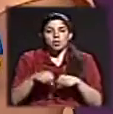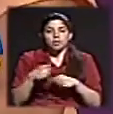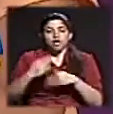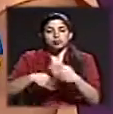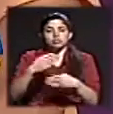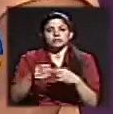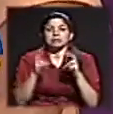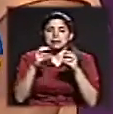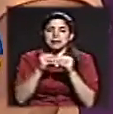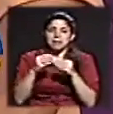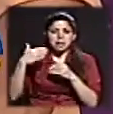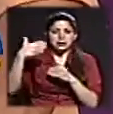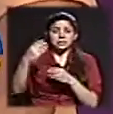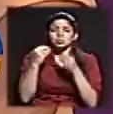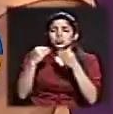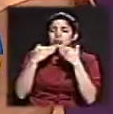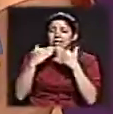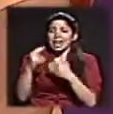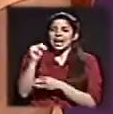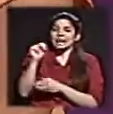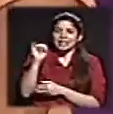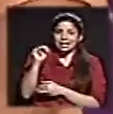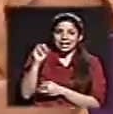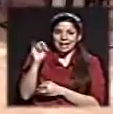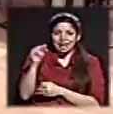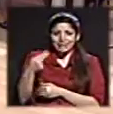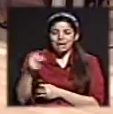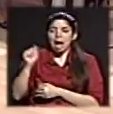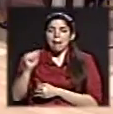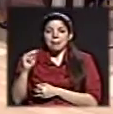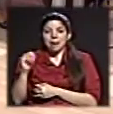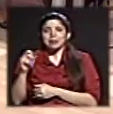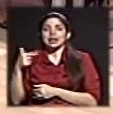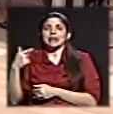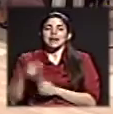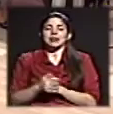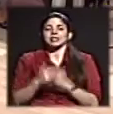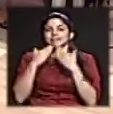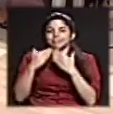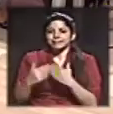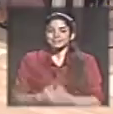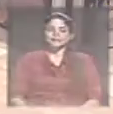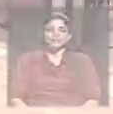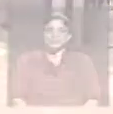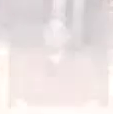tratándolo más adelante. Muchas gracias, Ninette, Amable y Gaby. Gracias. Okay, muchas gracias.